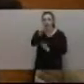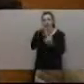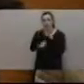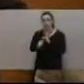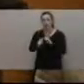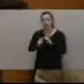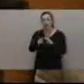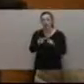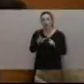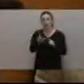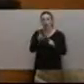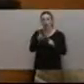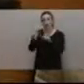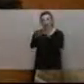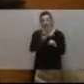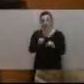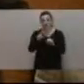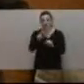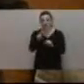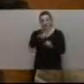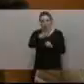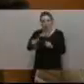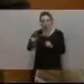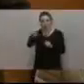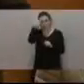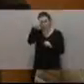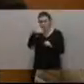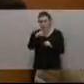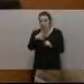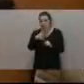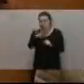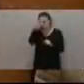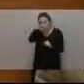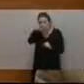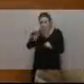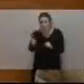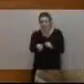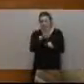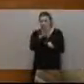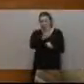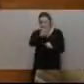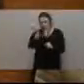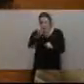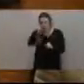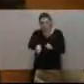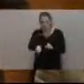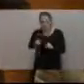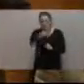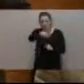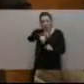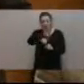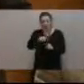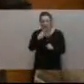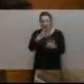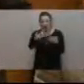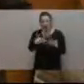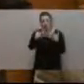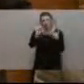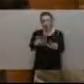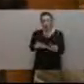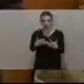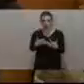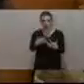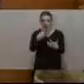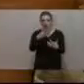los enfermos de varias patologías que, por diversos motivos, nos decían, se encuentran, y cito literalmente,